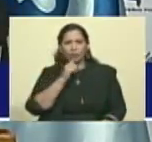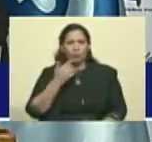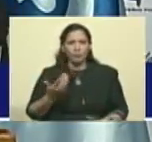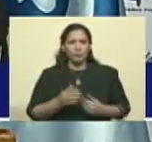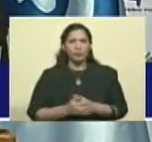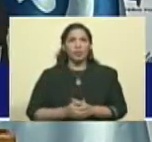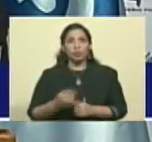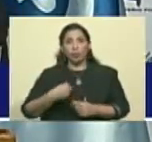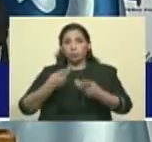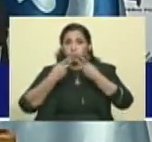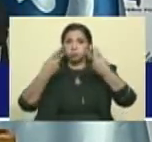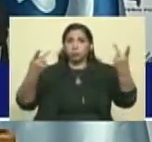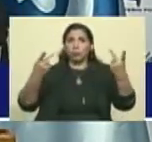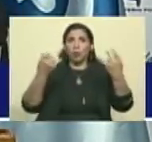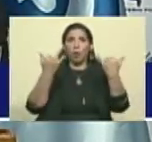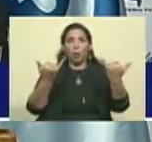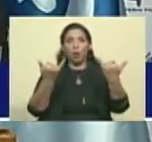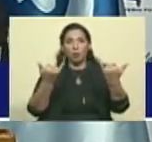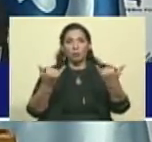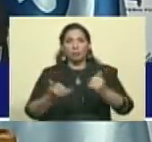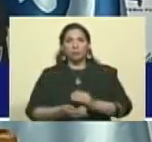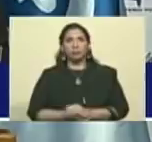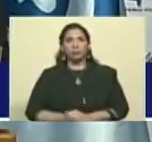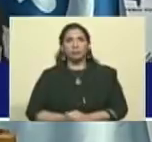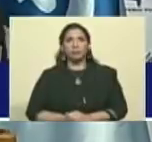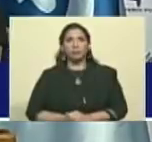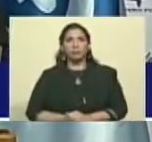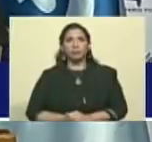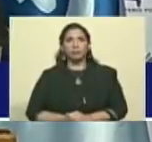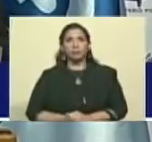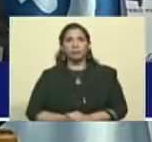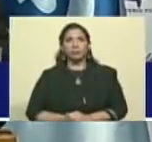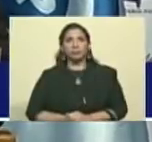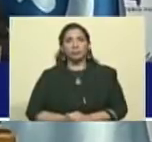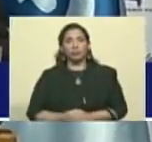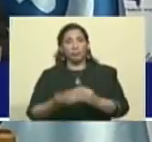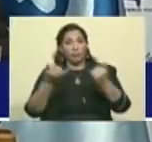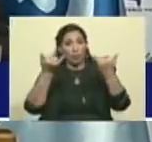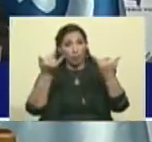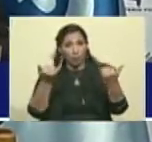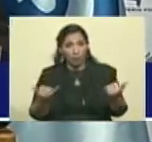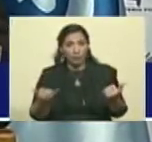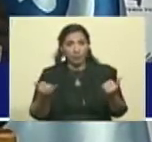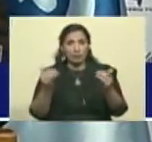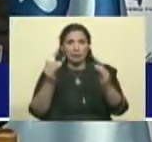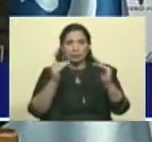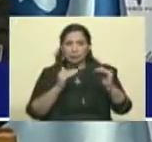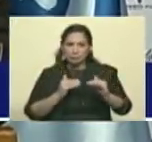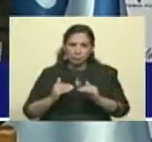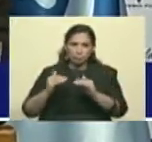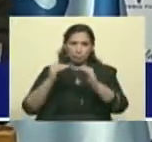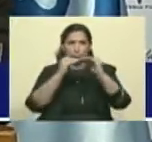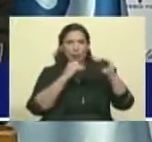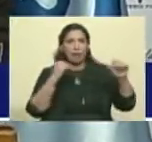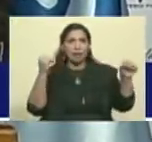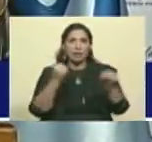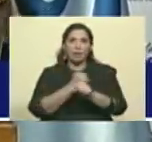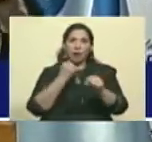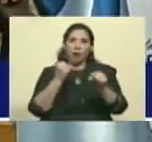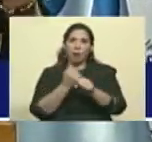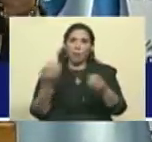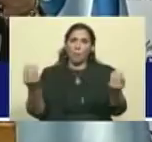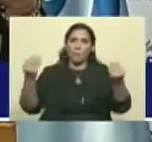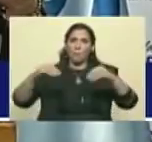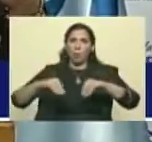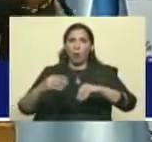aparte de esta trama que hoy hemos anunciado, estamos en este momento simultáneamente trabajando de forma paralela